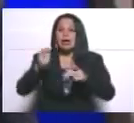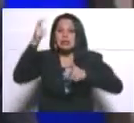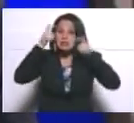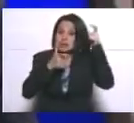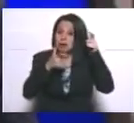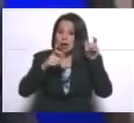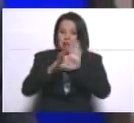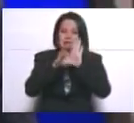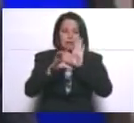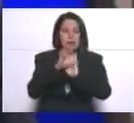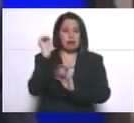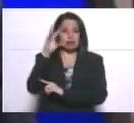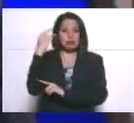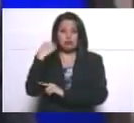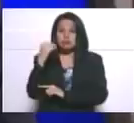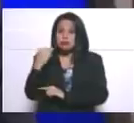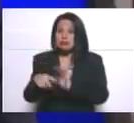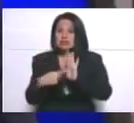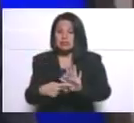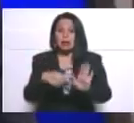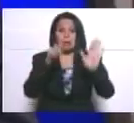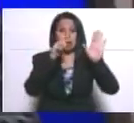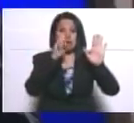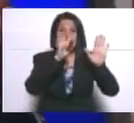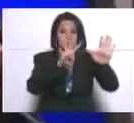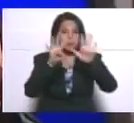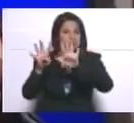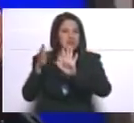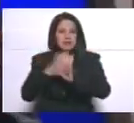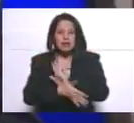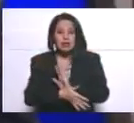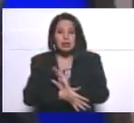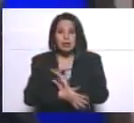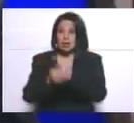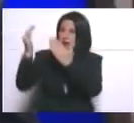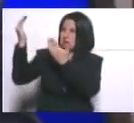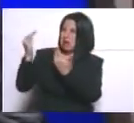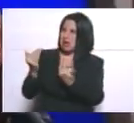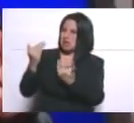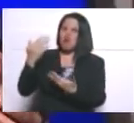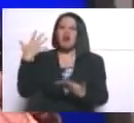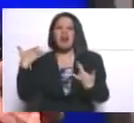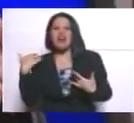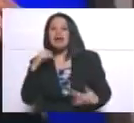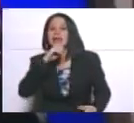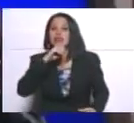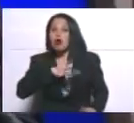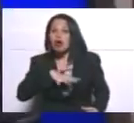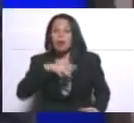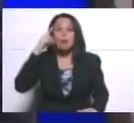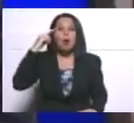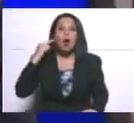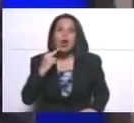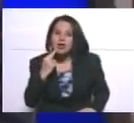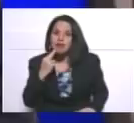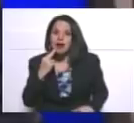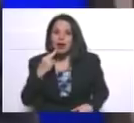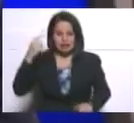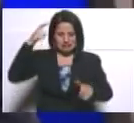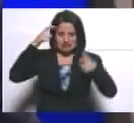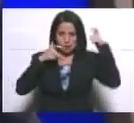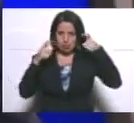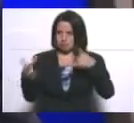Asamblea Constituyente de 1999, venimos de Bolívar, Chávez retoma